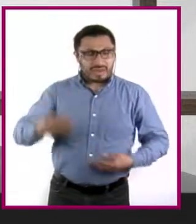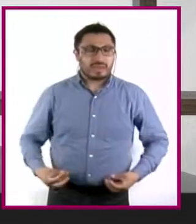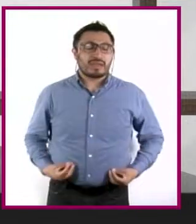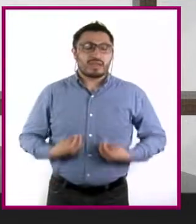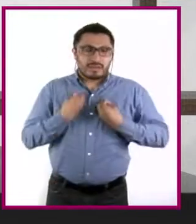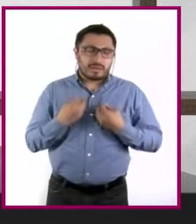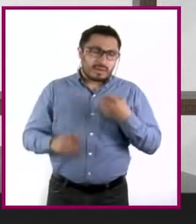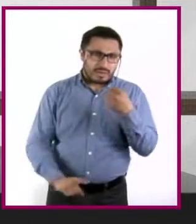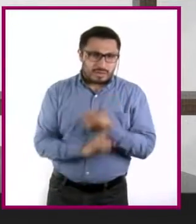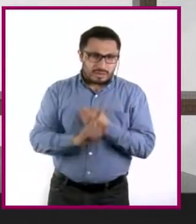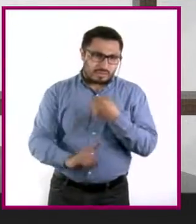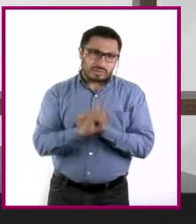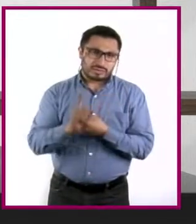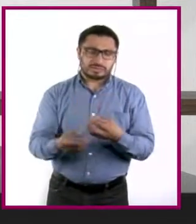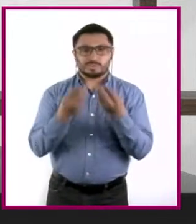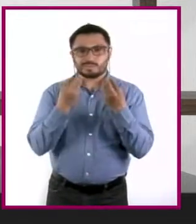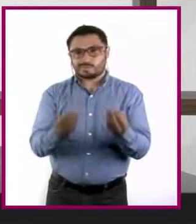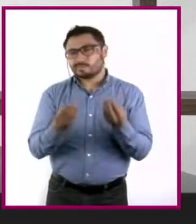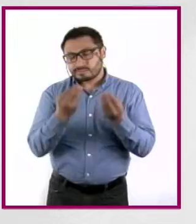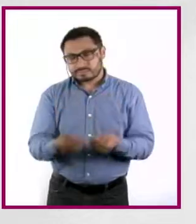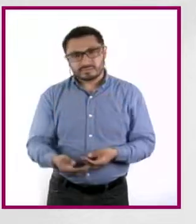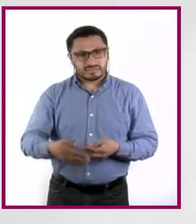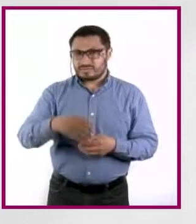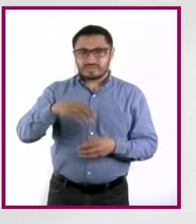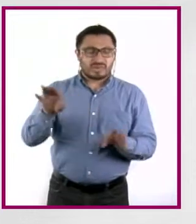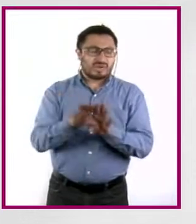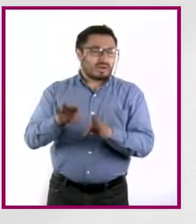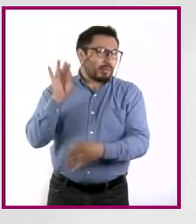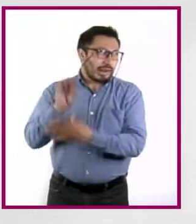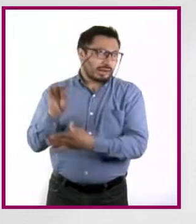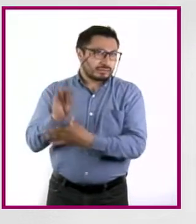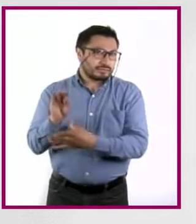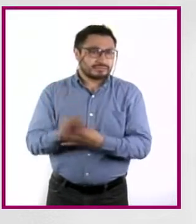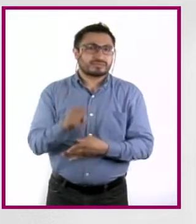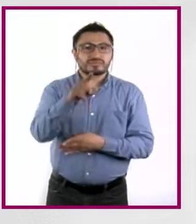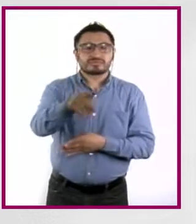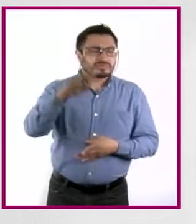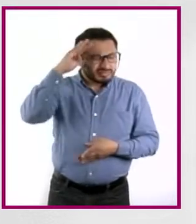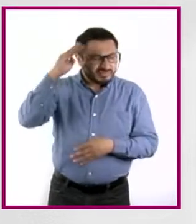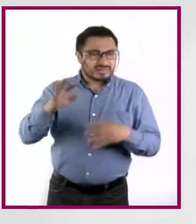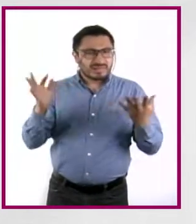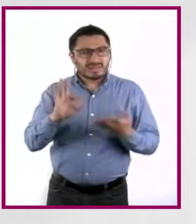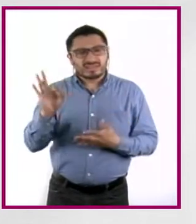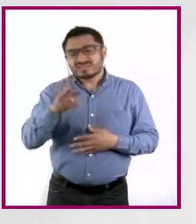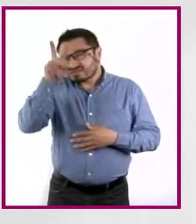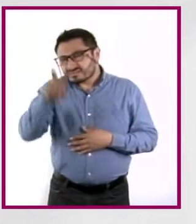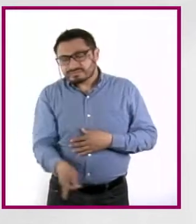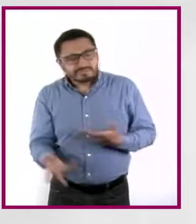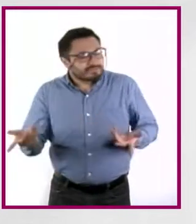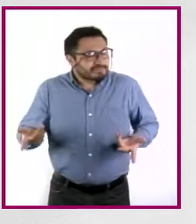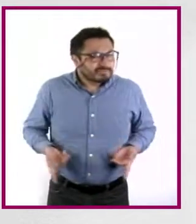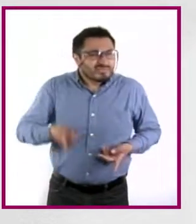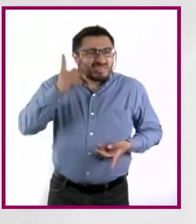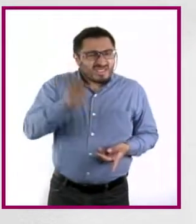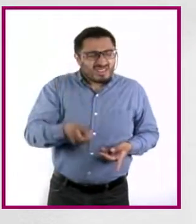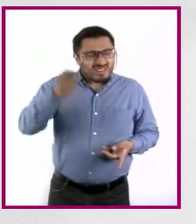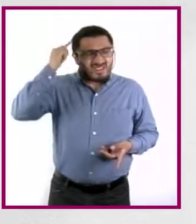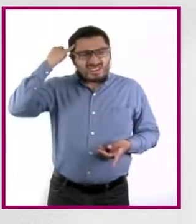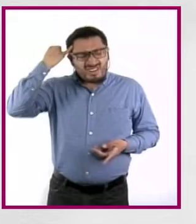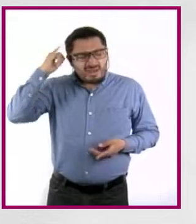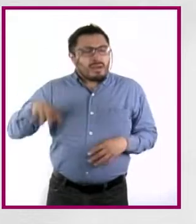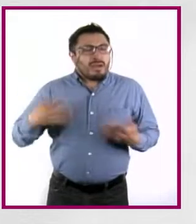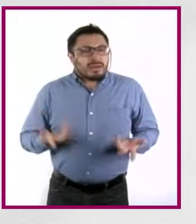sus problemas, que son muchísimos, poco quiere saber. ¿Alguna vez te has preguntado en serio, profundamente, qué significa ser